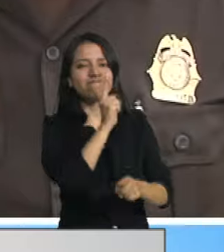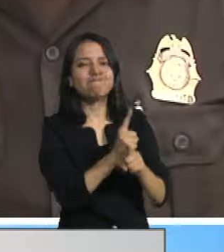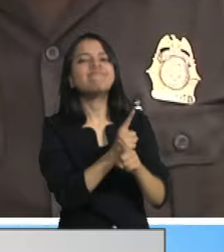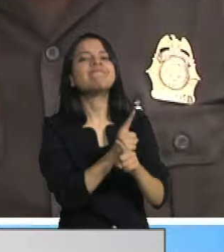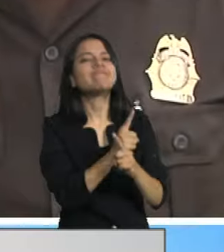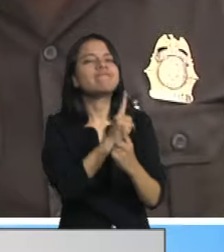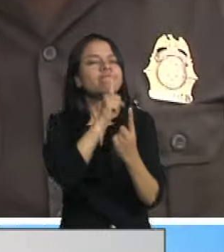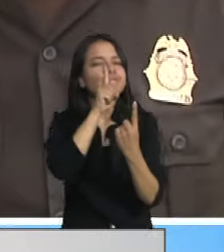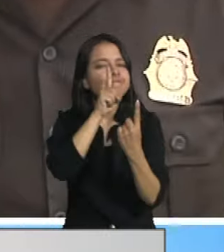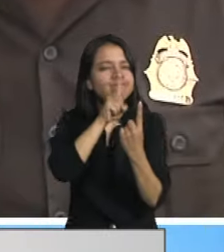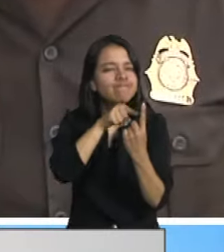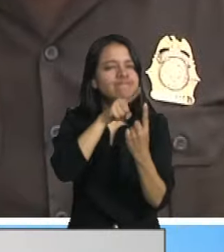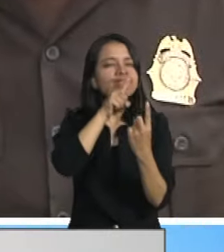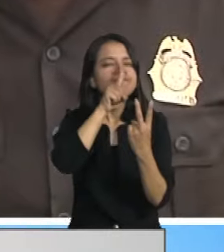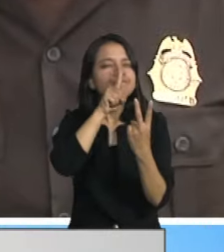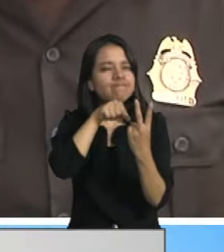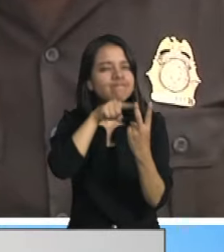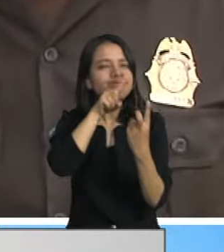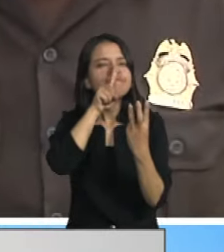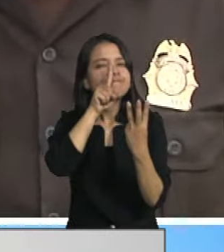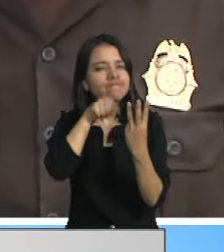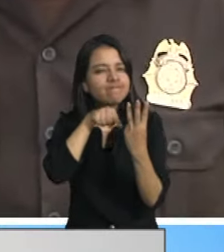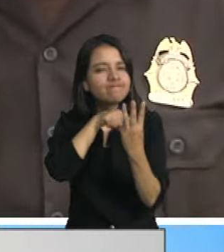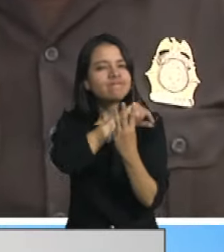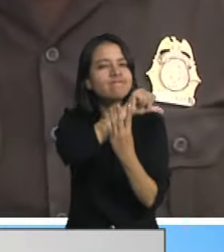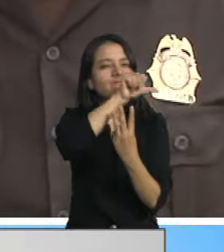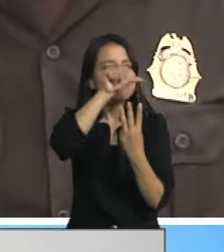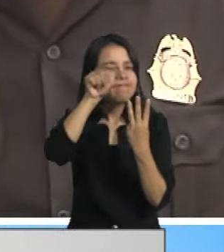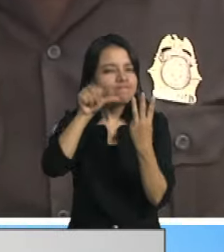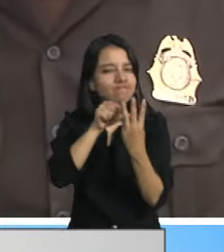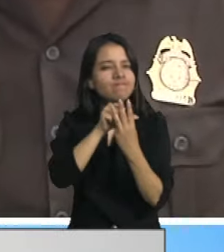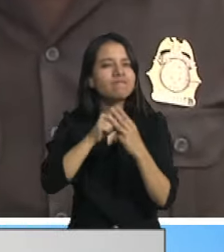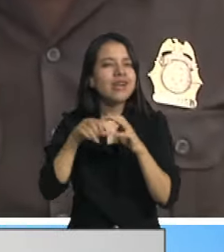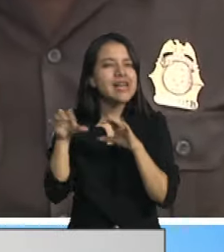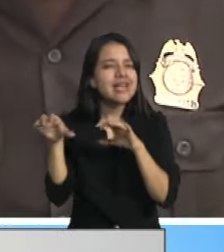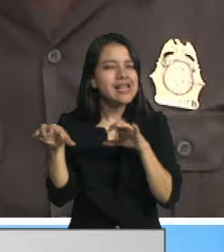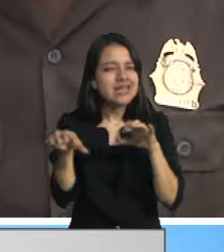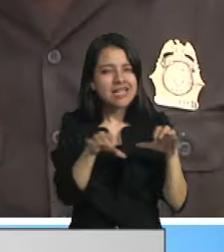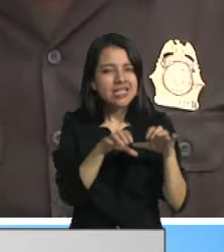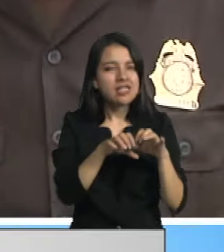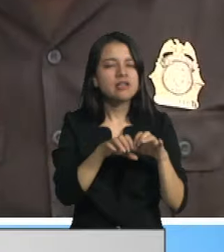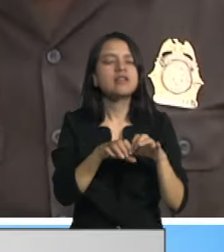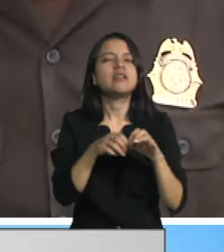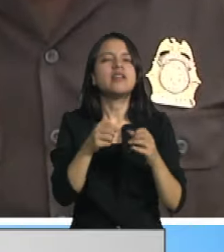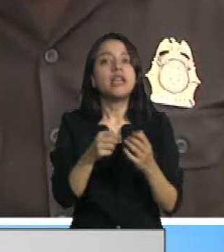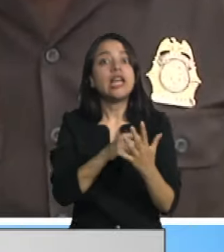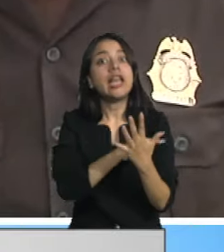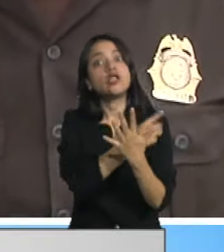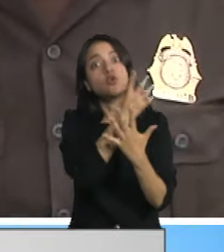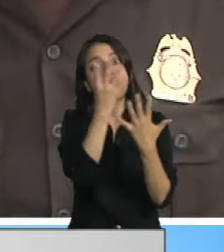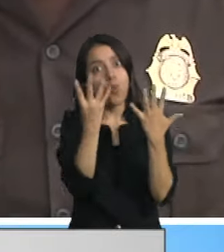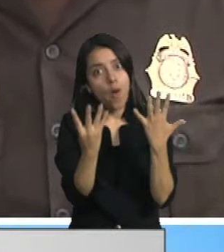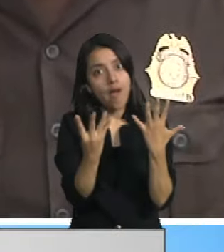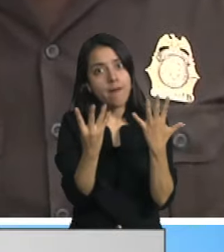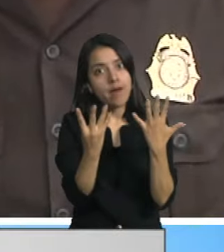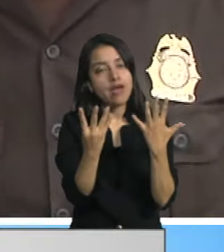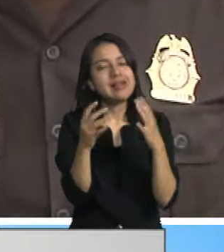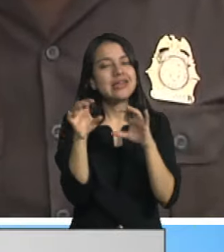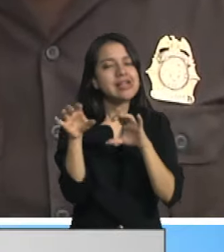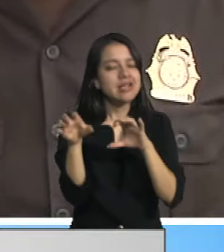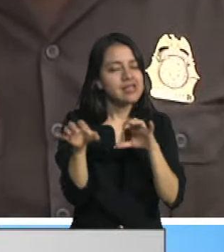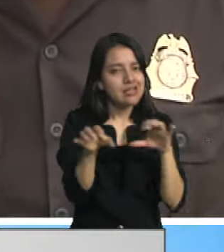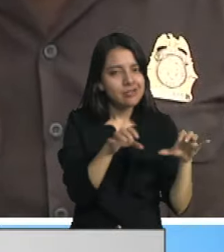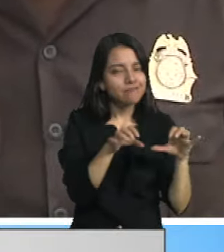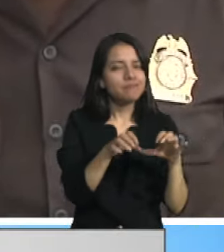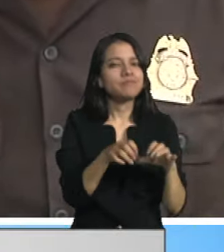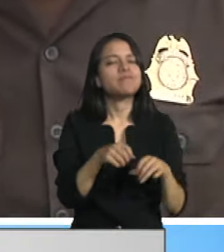la ocurrencia criminal de todos estos hechos, y son capturadas 9 personas, entre los que se incluyen personas del